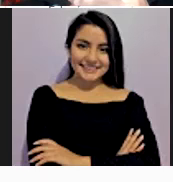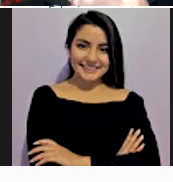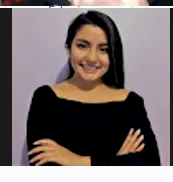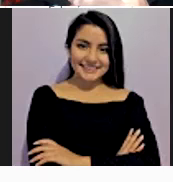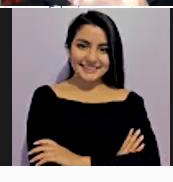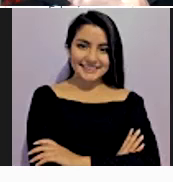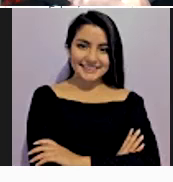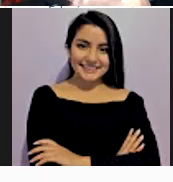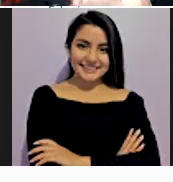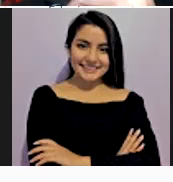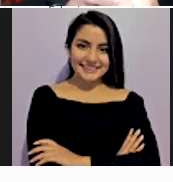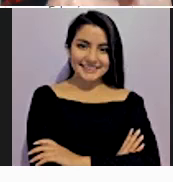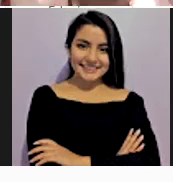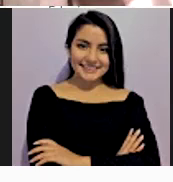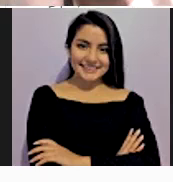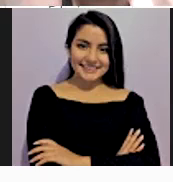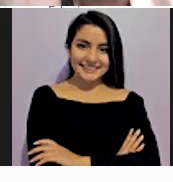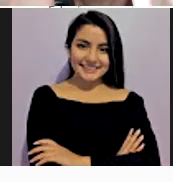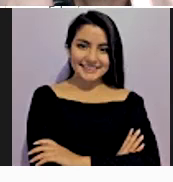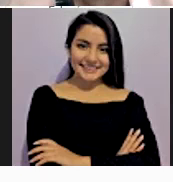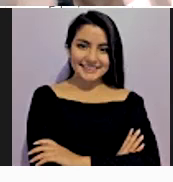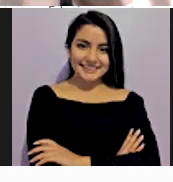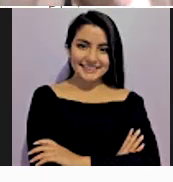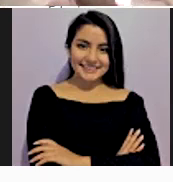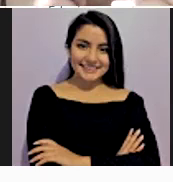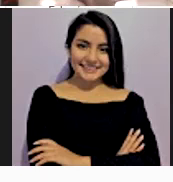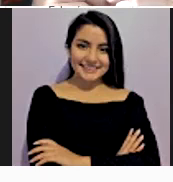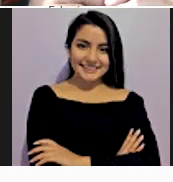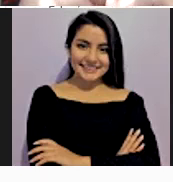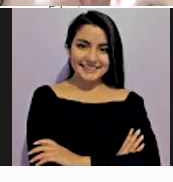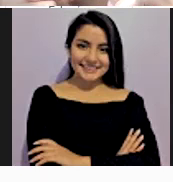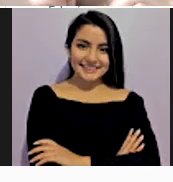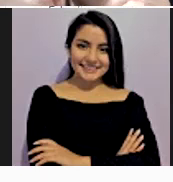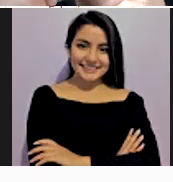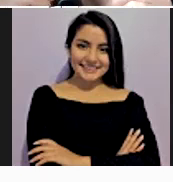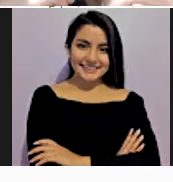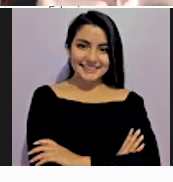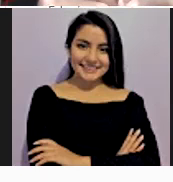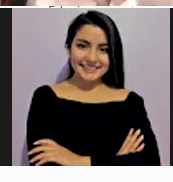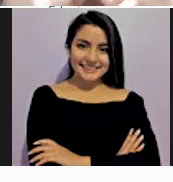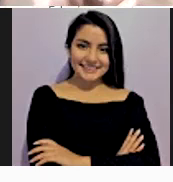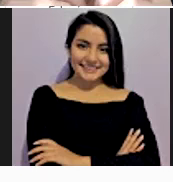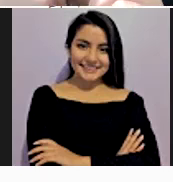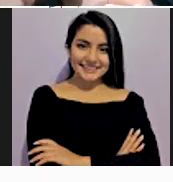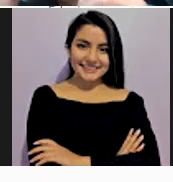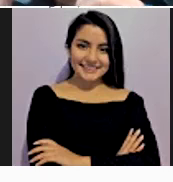20. No, no, a ver, tranquilita. A ver, dígame, el sedimento de fondo